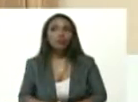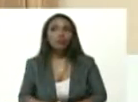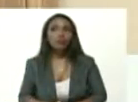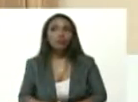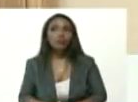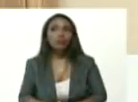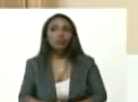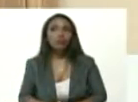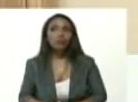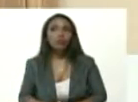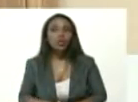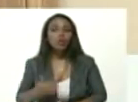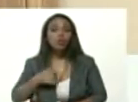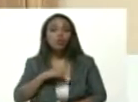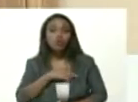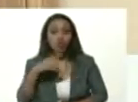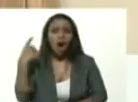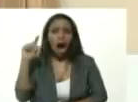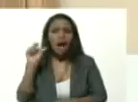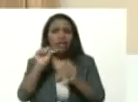Nosotros tenemos el sistema para hacerlo.